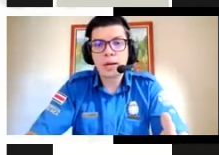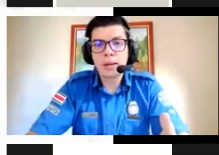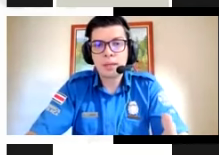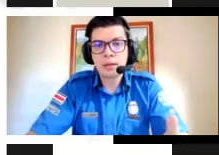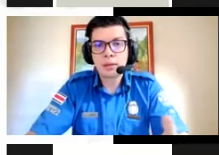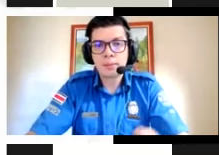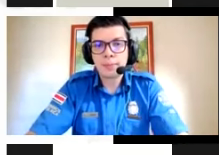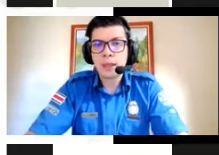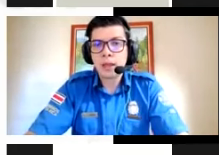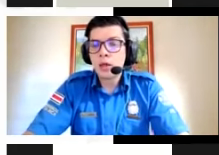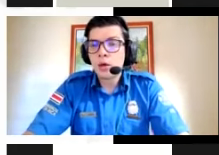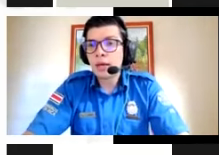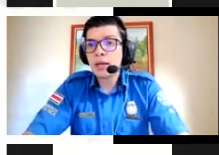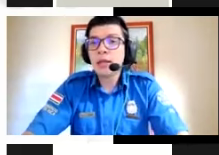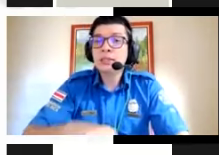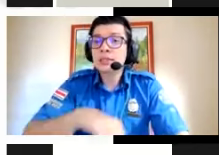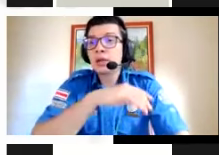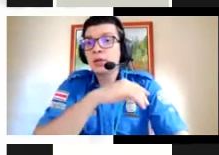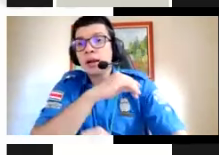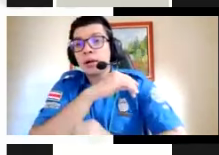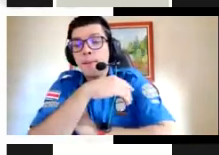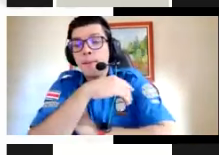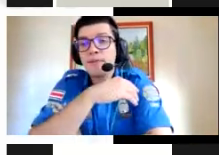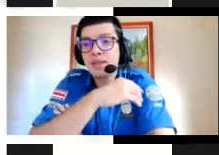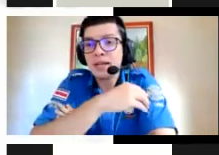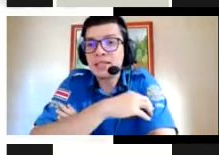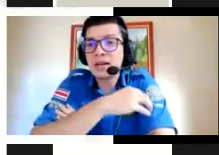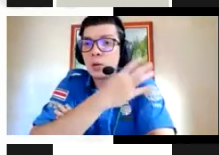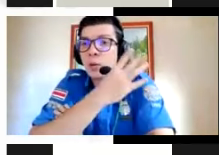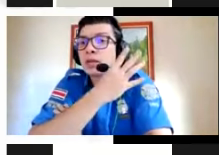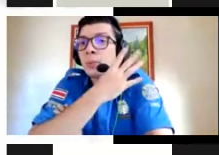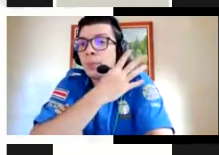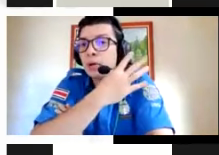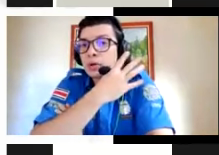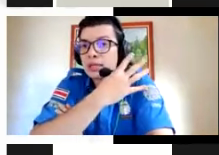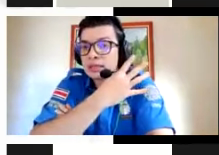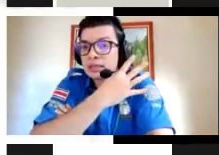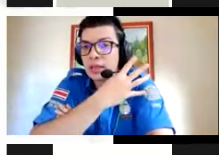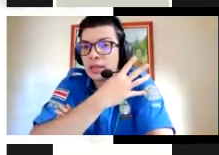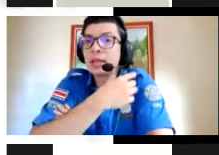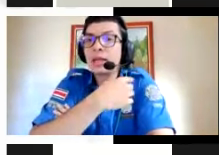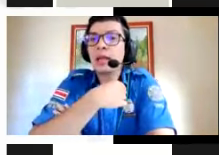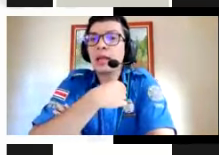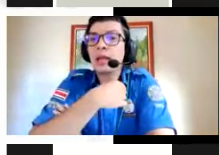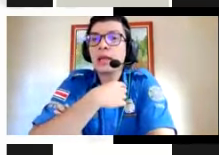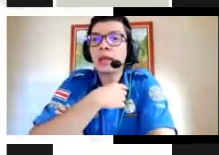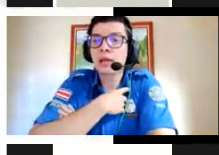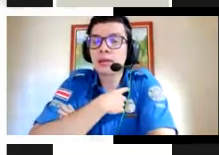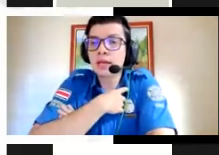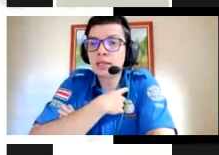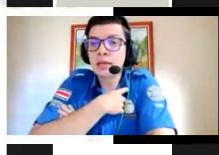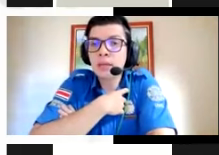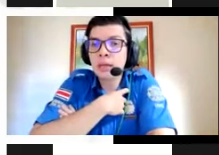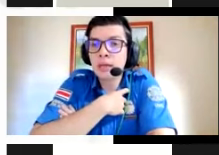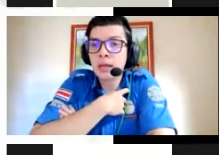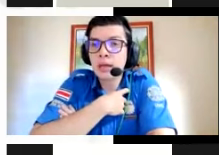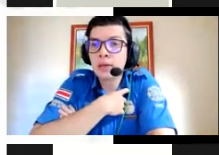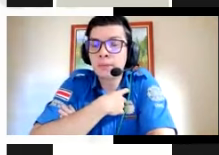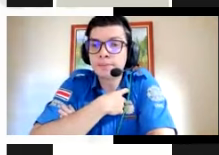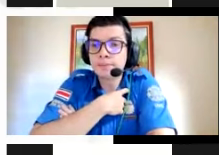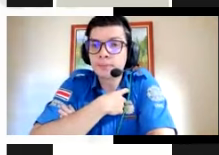para el ambiente. ¿Ok? Y les quiero dar, para finalizar, 4 pautas que desde mi